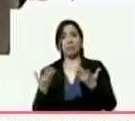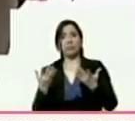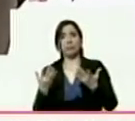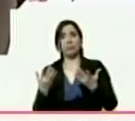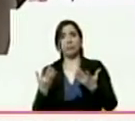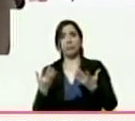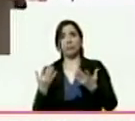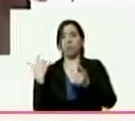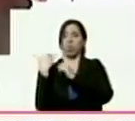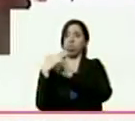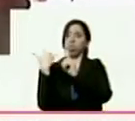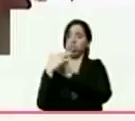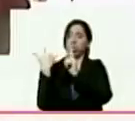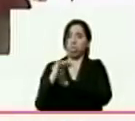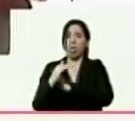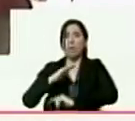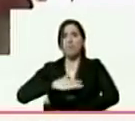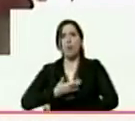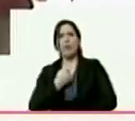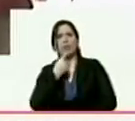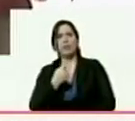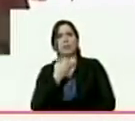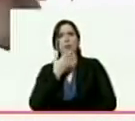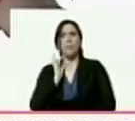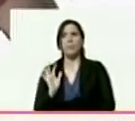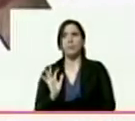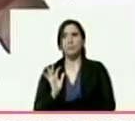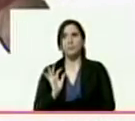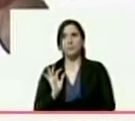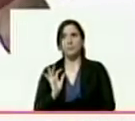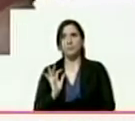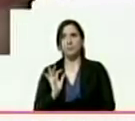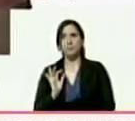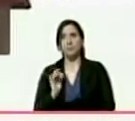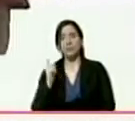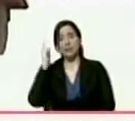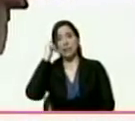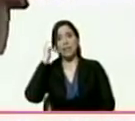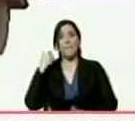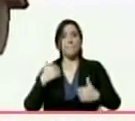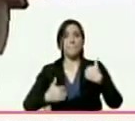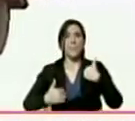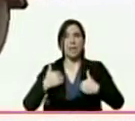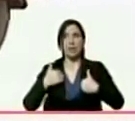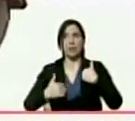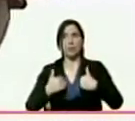Que lo que puedo asegurarte es que el día miércoles,